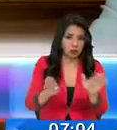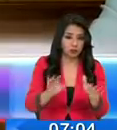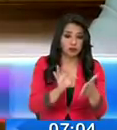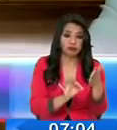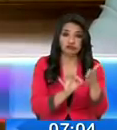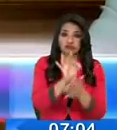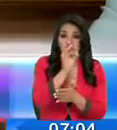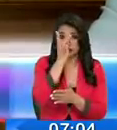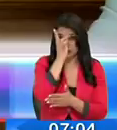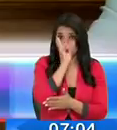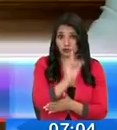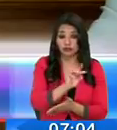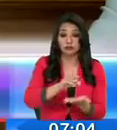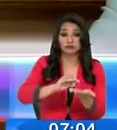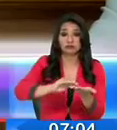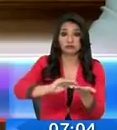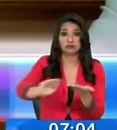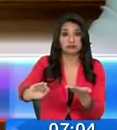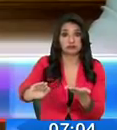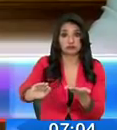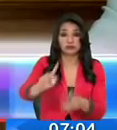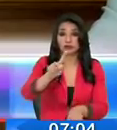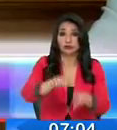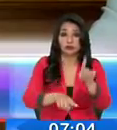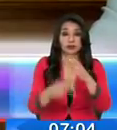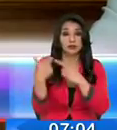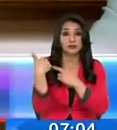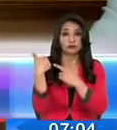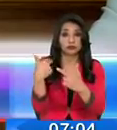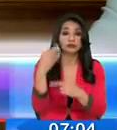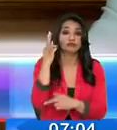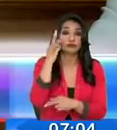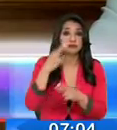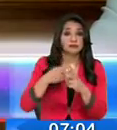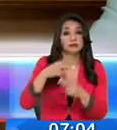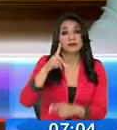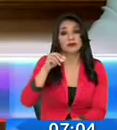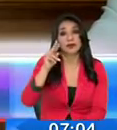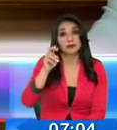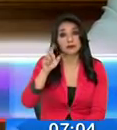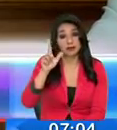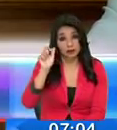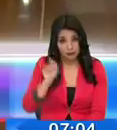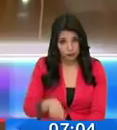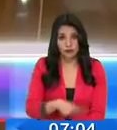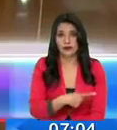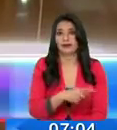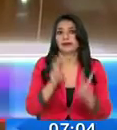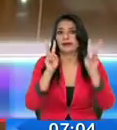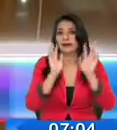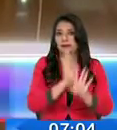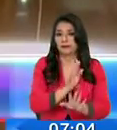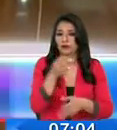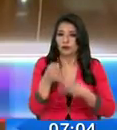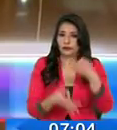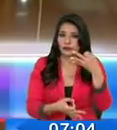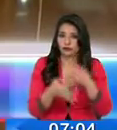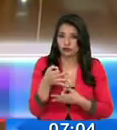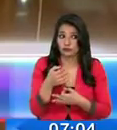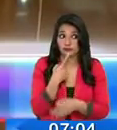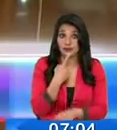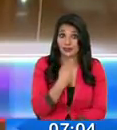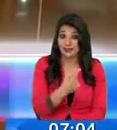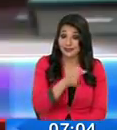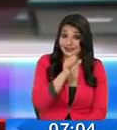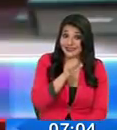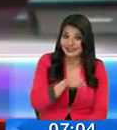resuelve separándole del conocimiento y de la competencia de la doctora Daniela Camacho en la causa. De suceder así, según refiere el abogado del